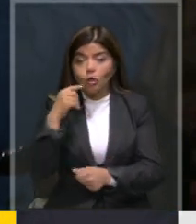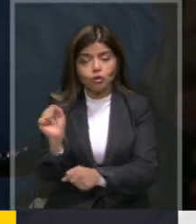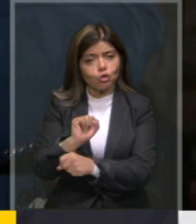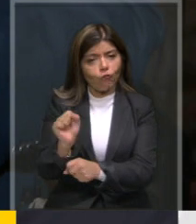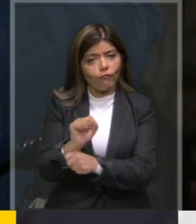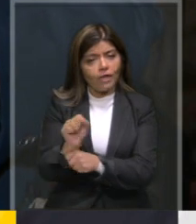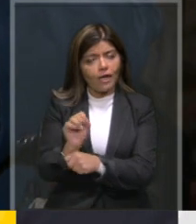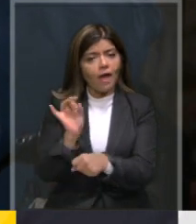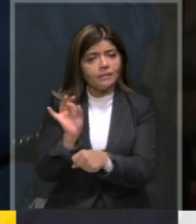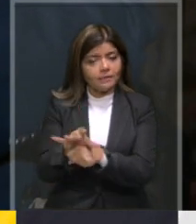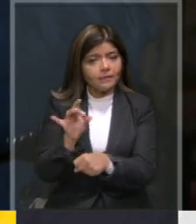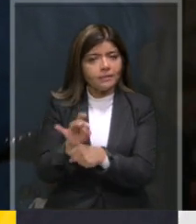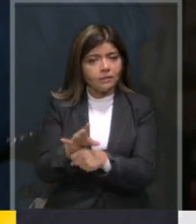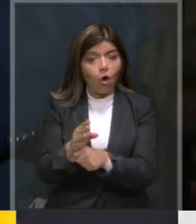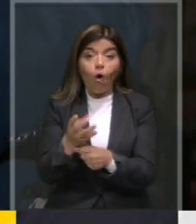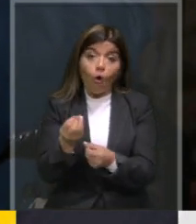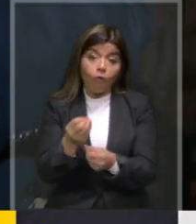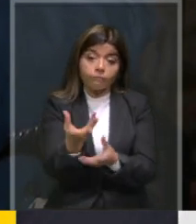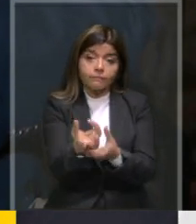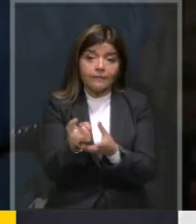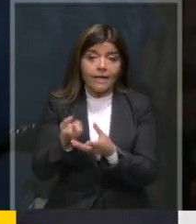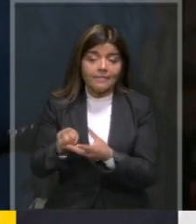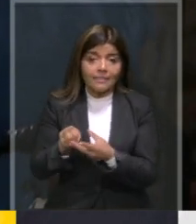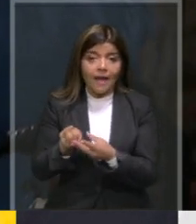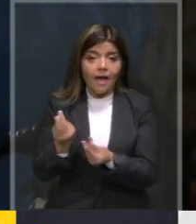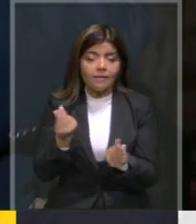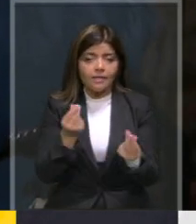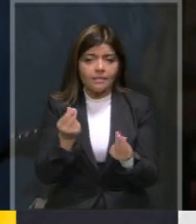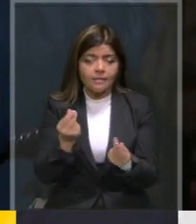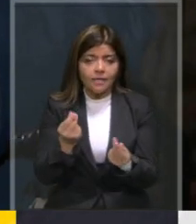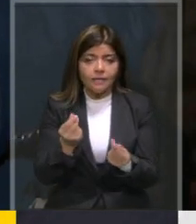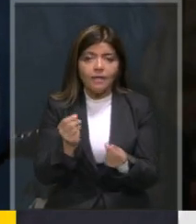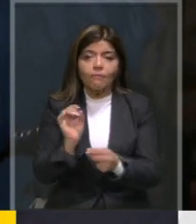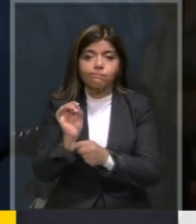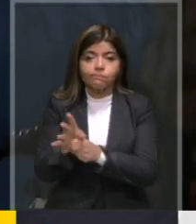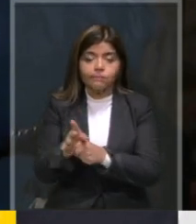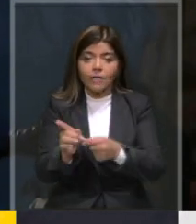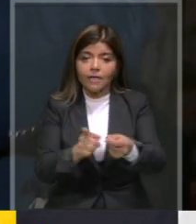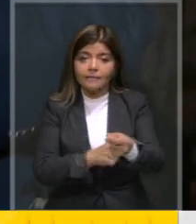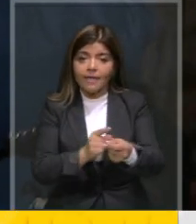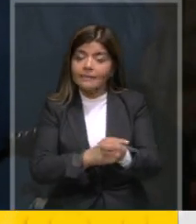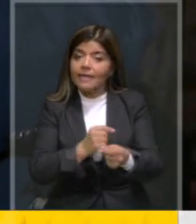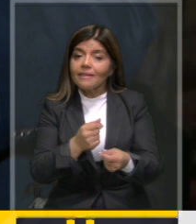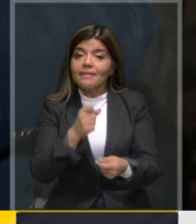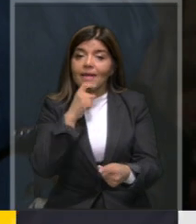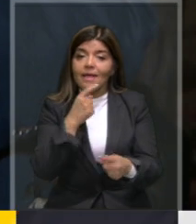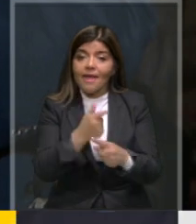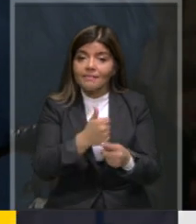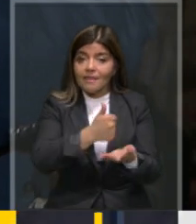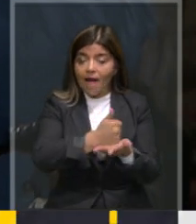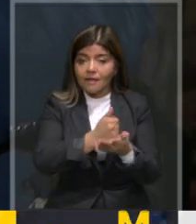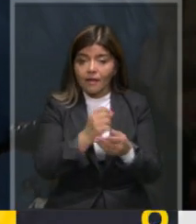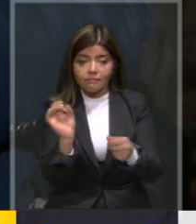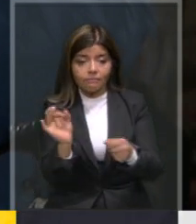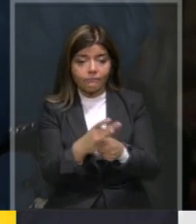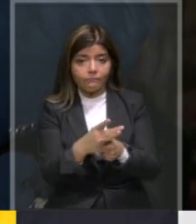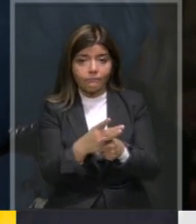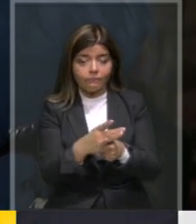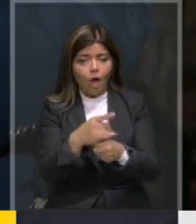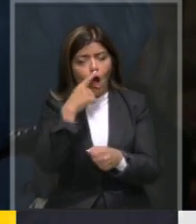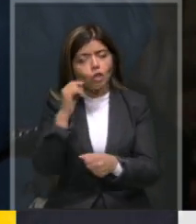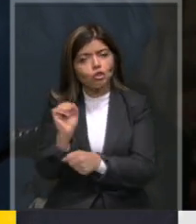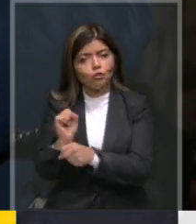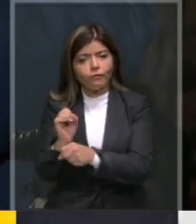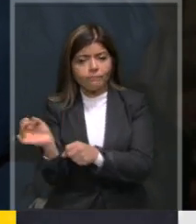hacían retiros o entregas de dinero a las cuentas corrientes de el ex alcalde de manera Con dinero en efectivo